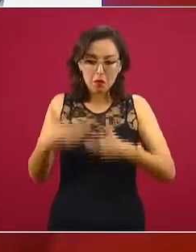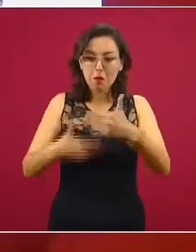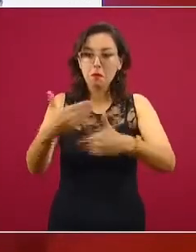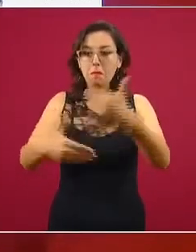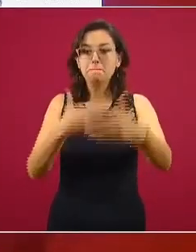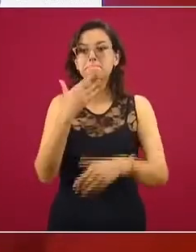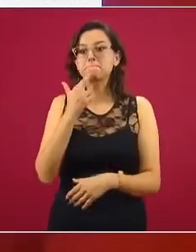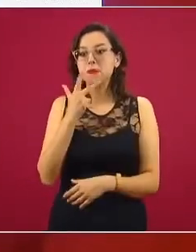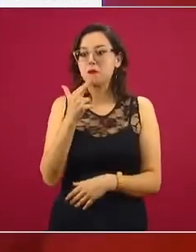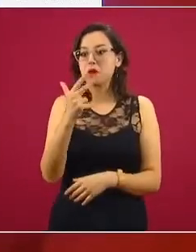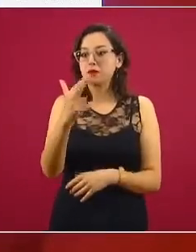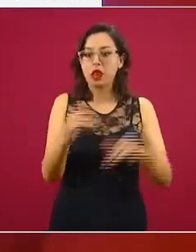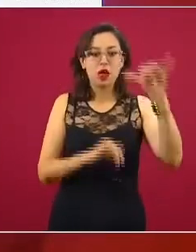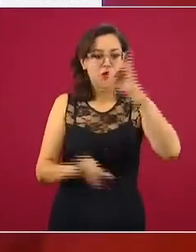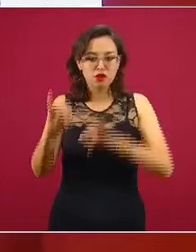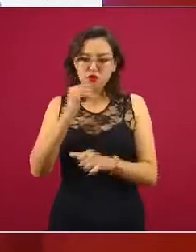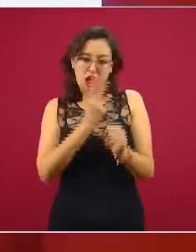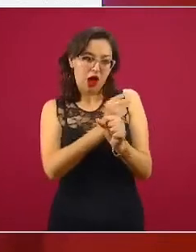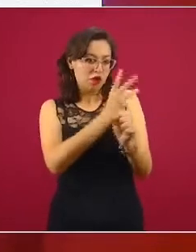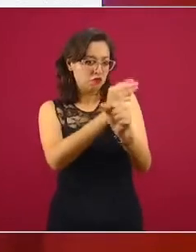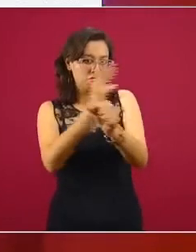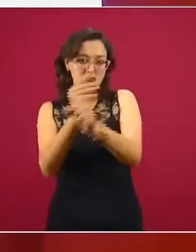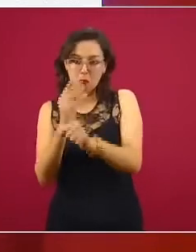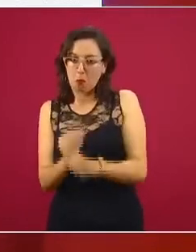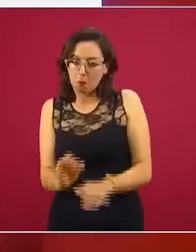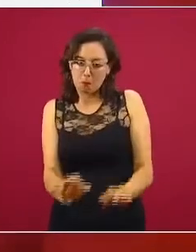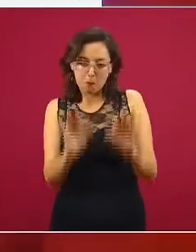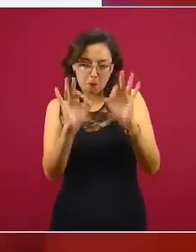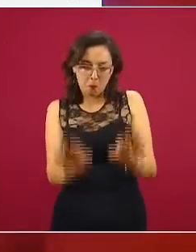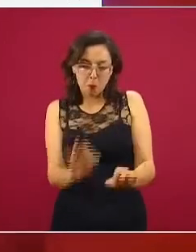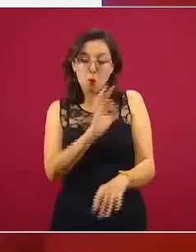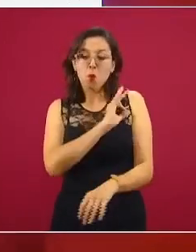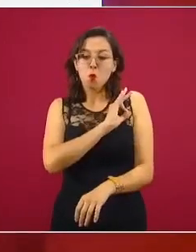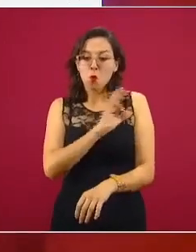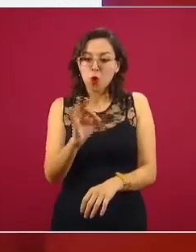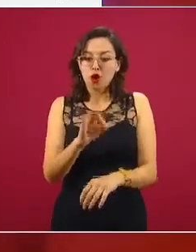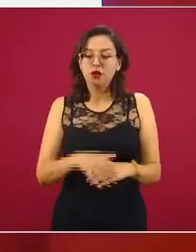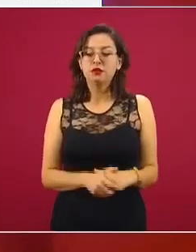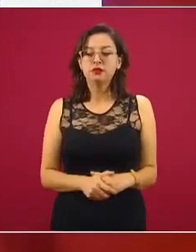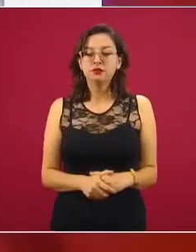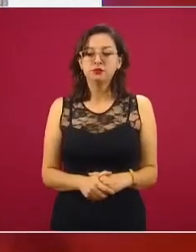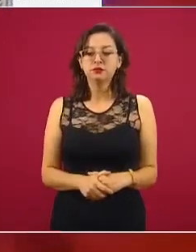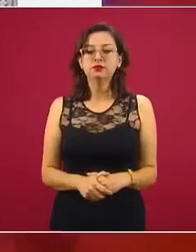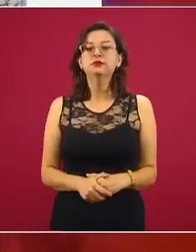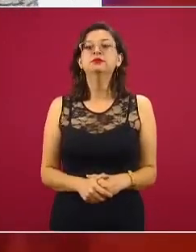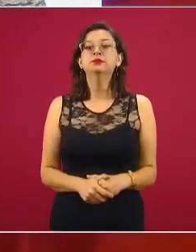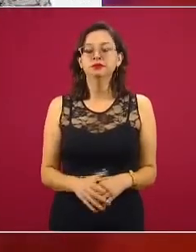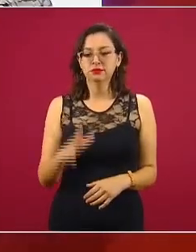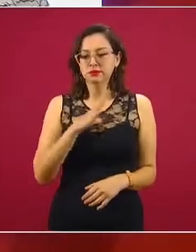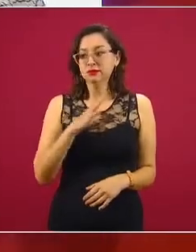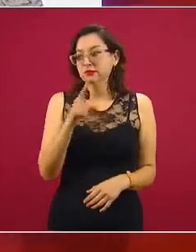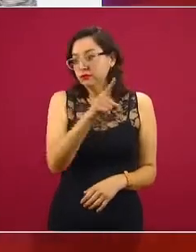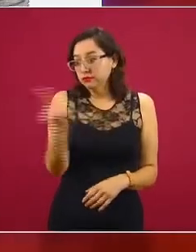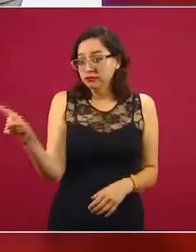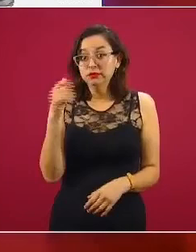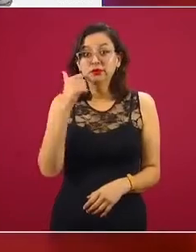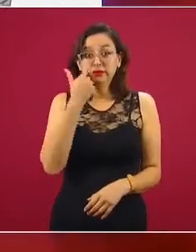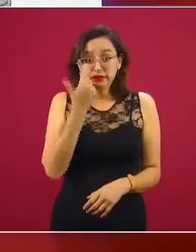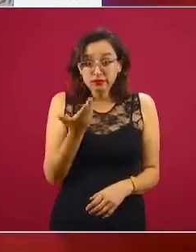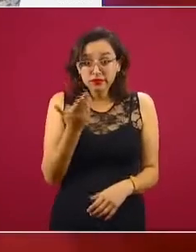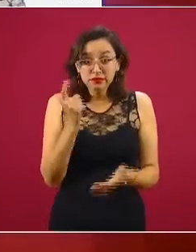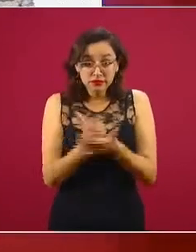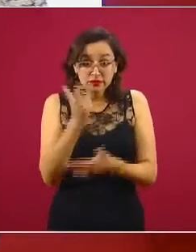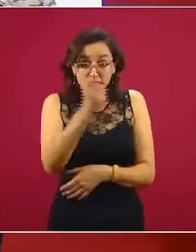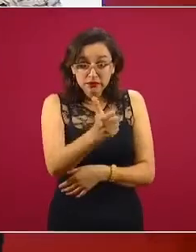sus capacidades y lograr demostrar su calidad. Y se obtiene por demanda directa, el que quiera ir va,